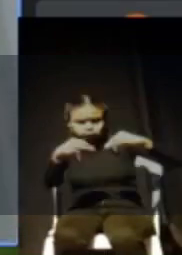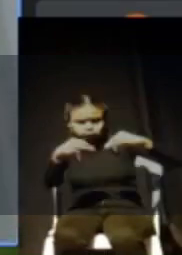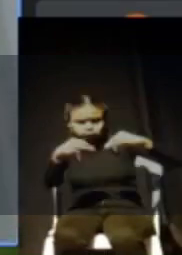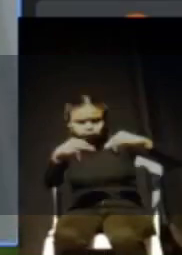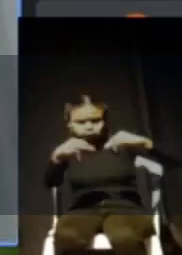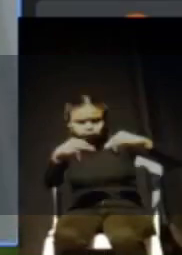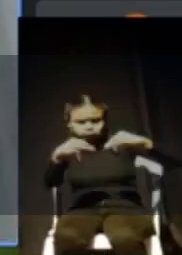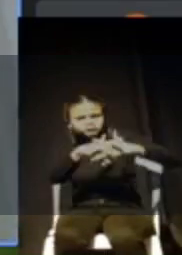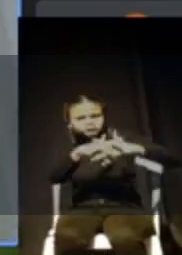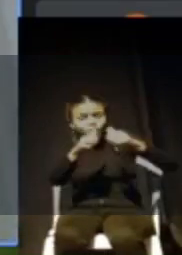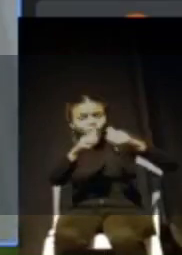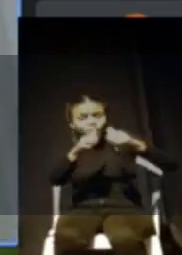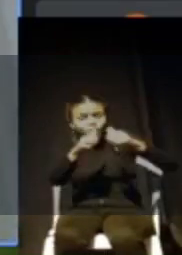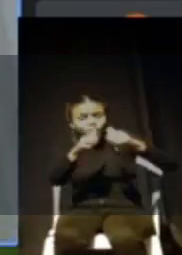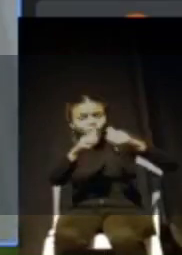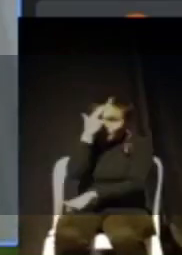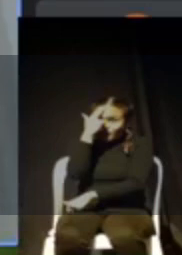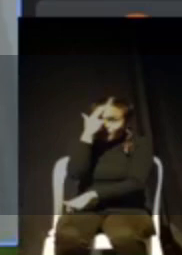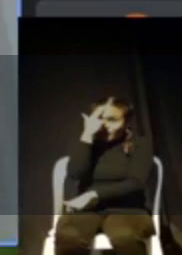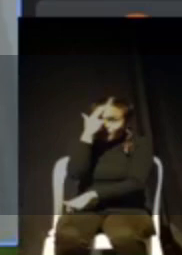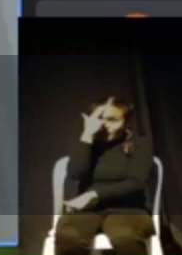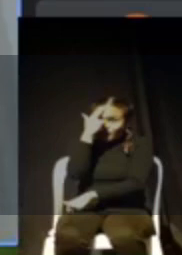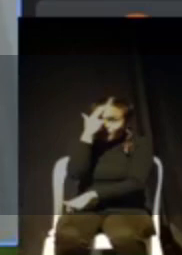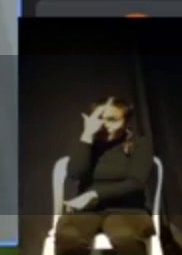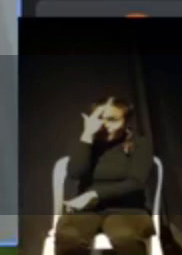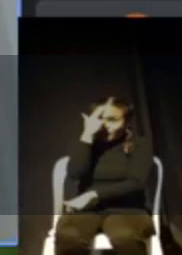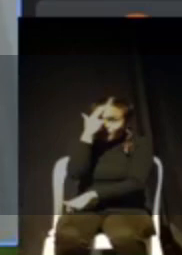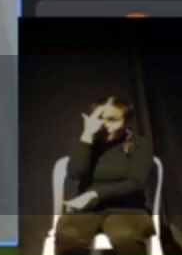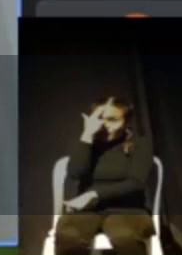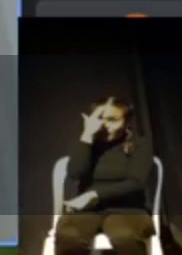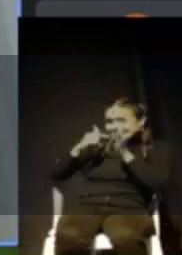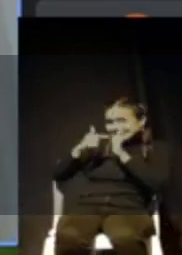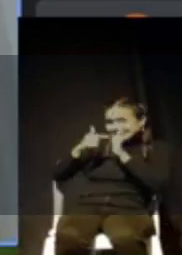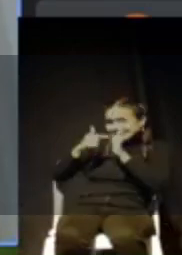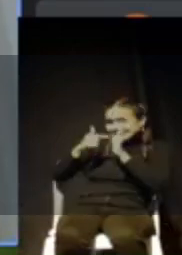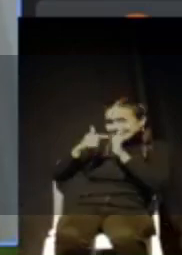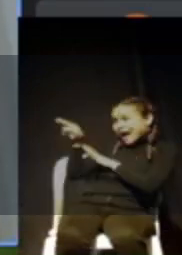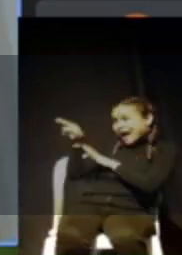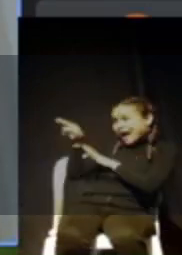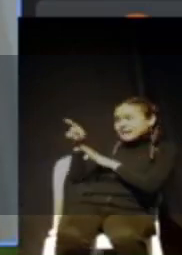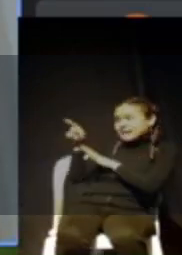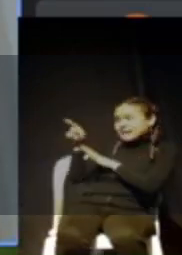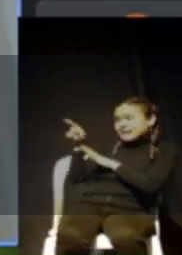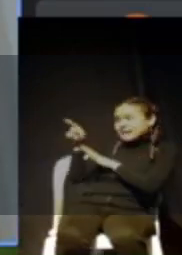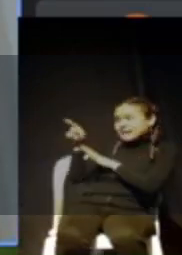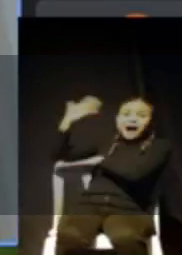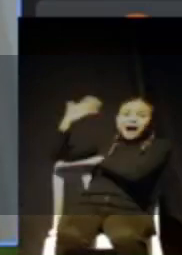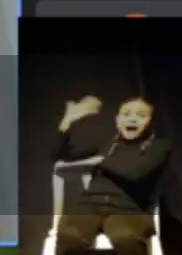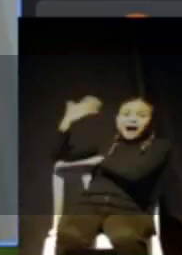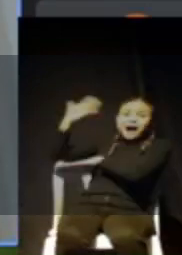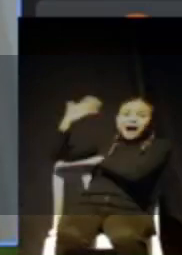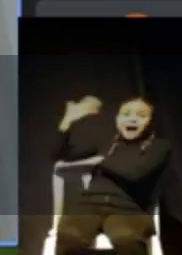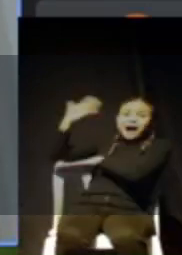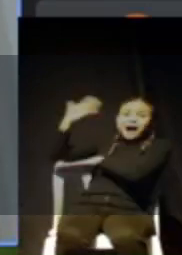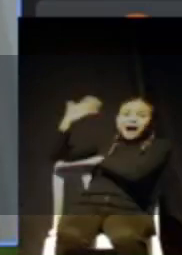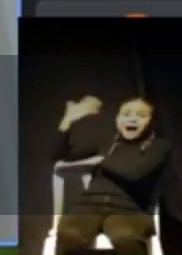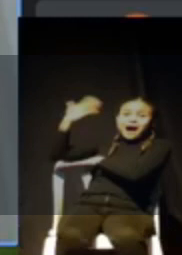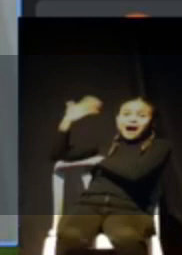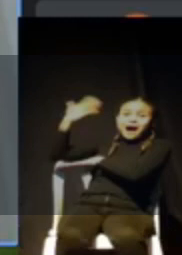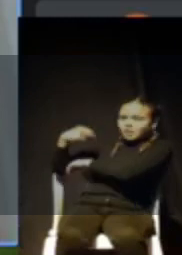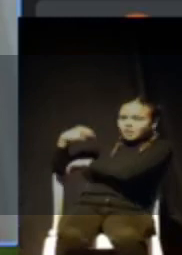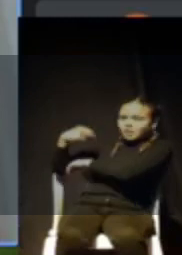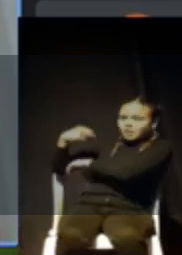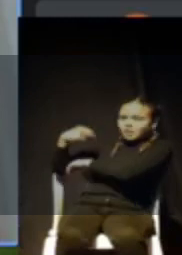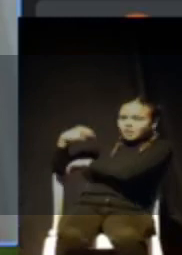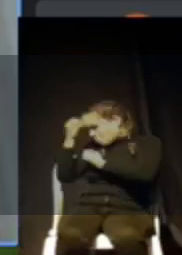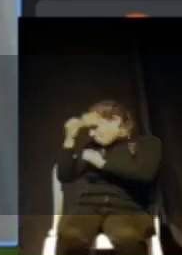de la insumisión por fuera de la casa del amo, como ya lo había mencionado antes, digamos, desde la voz de maestro Jorge García.